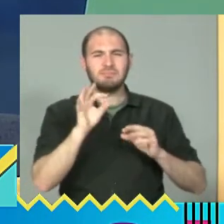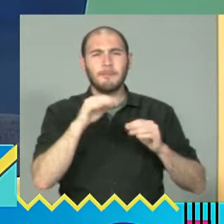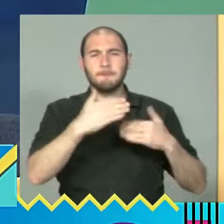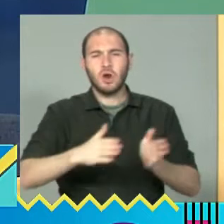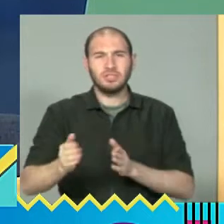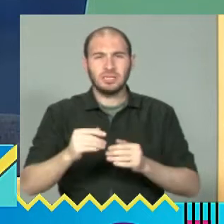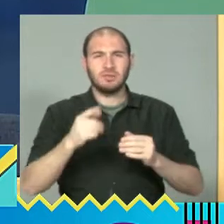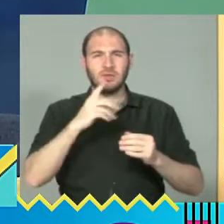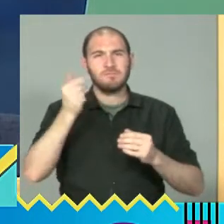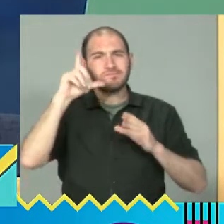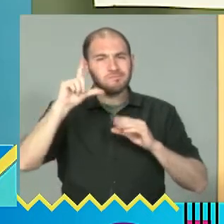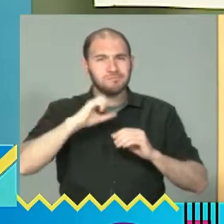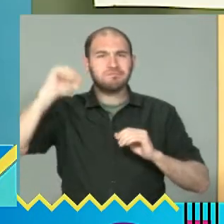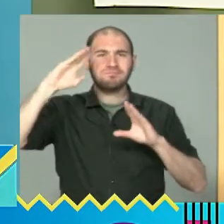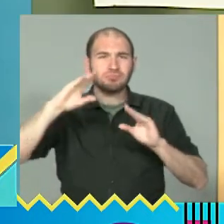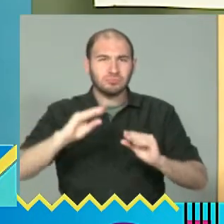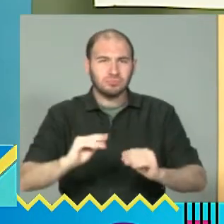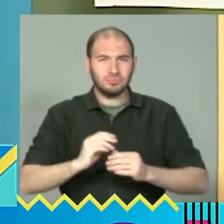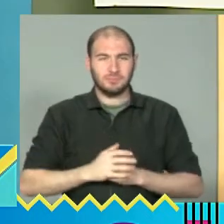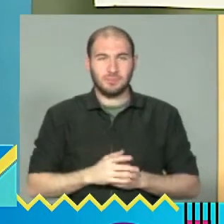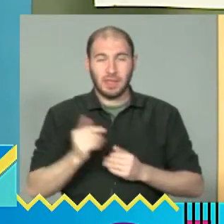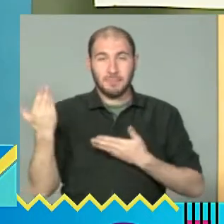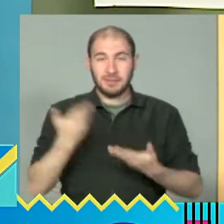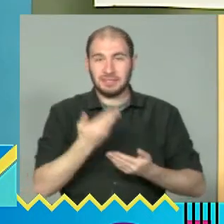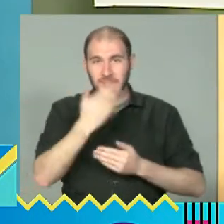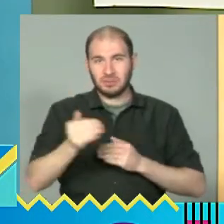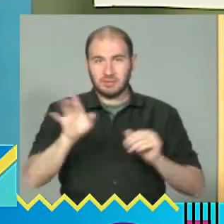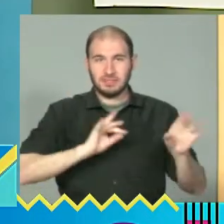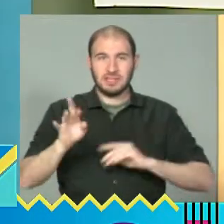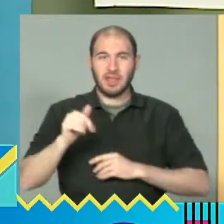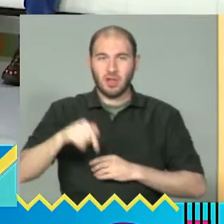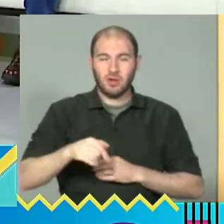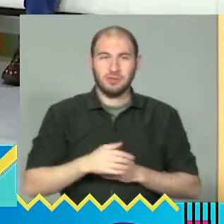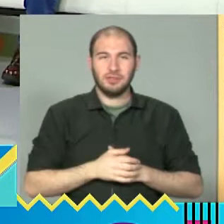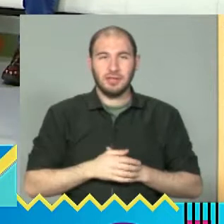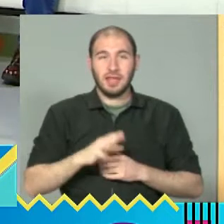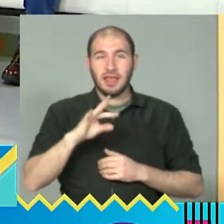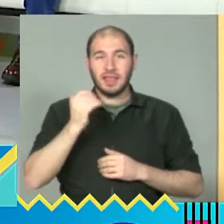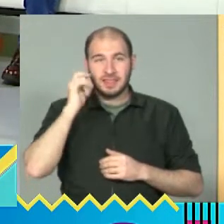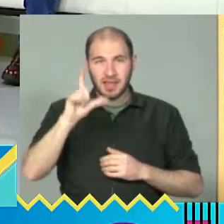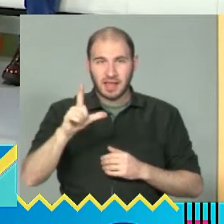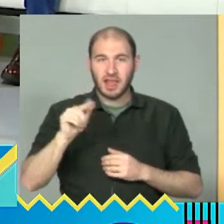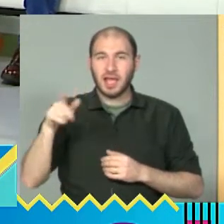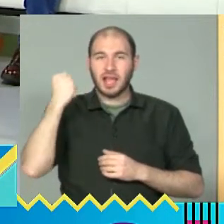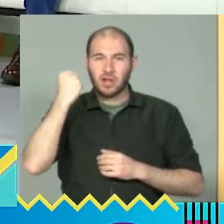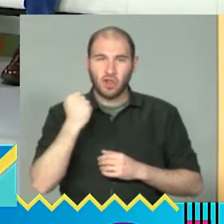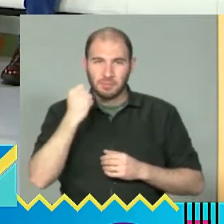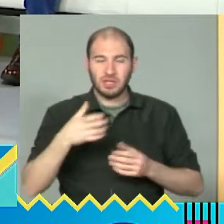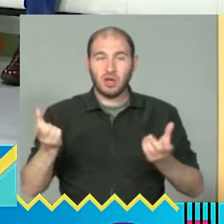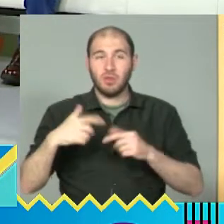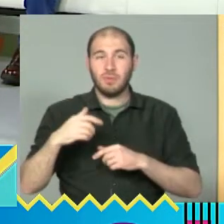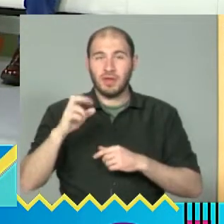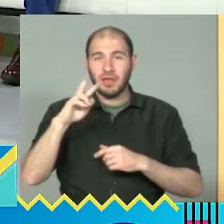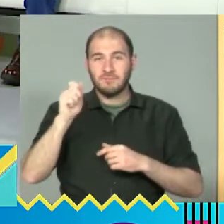proceso de desinflación. Bien, vamos por supuesto a presentar a nuestros invitados del día. Está con nosotros Daniel Garro, economista de la